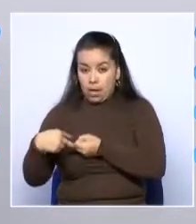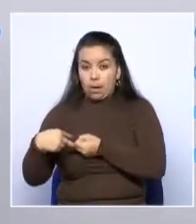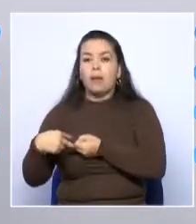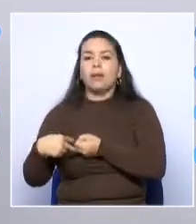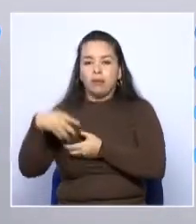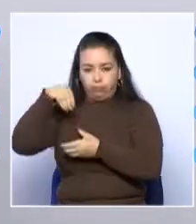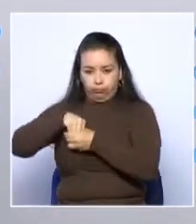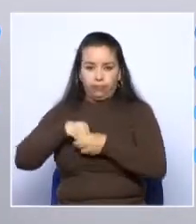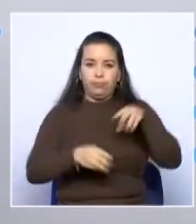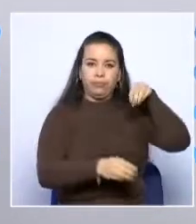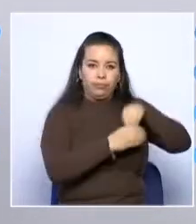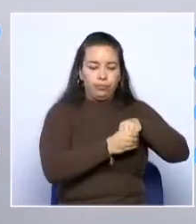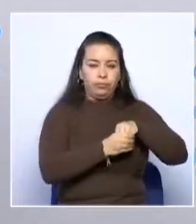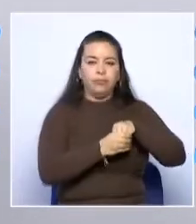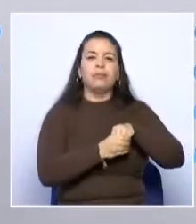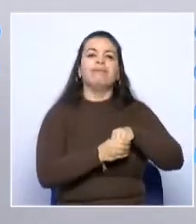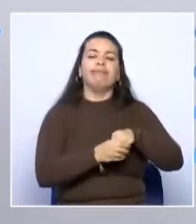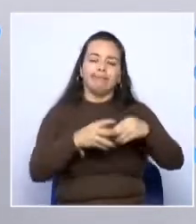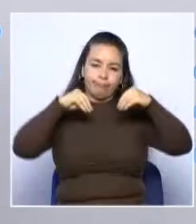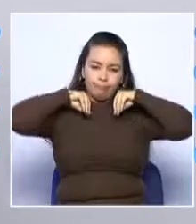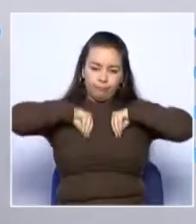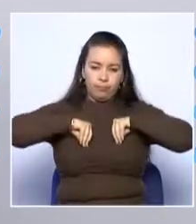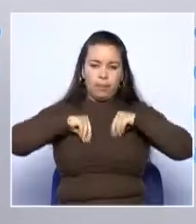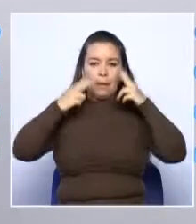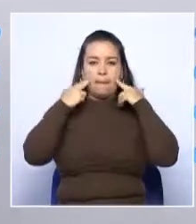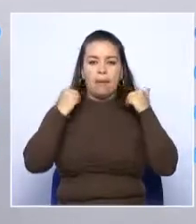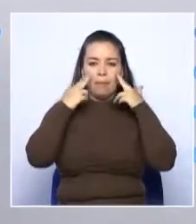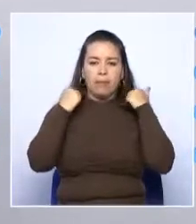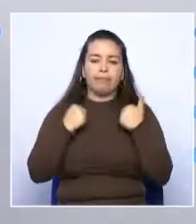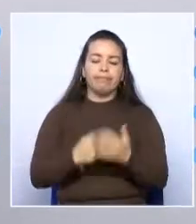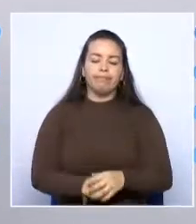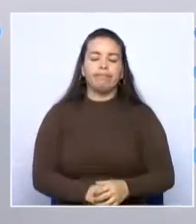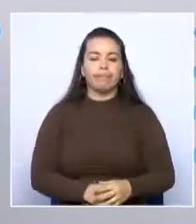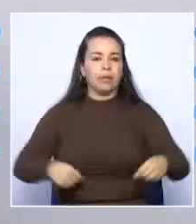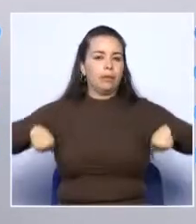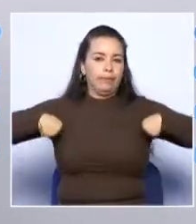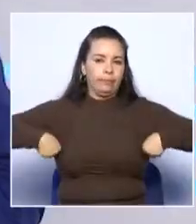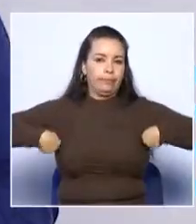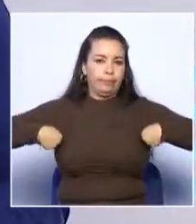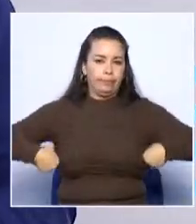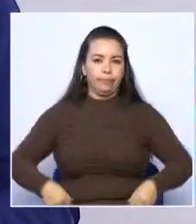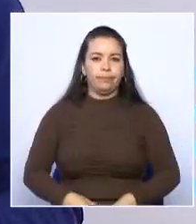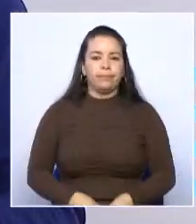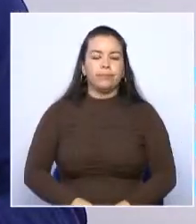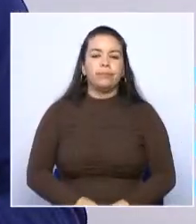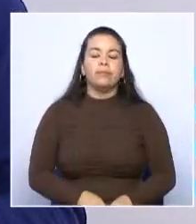implantes de silicona dentro del parénquima mamario y muchas veces en la axila.